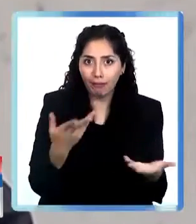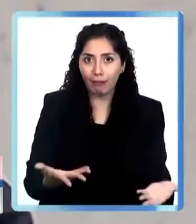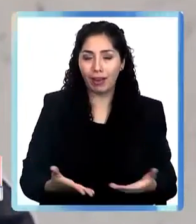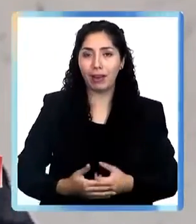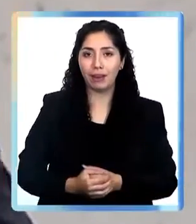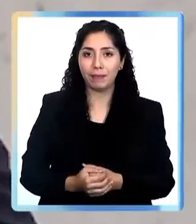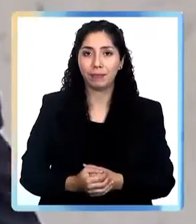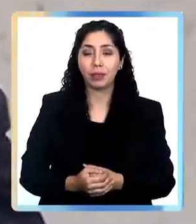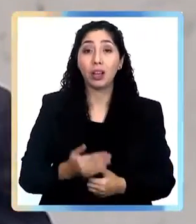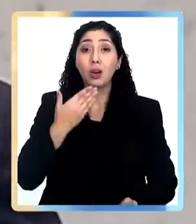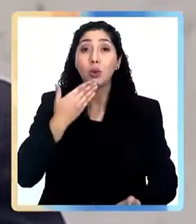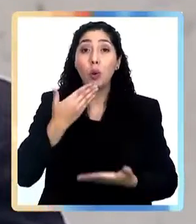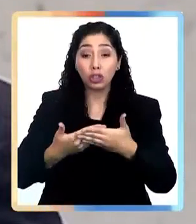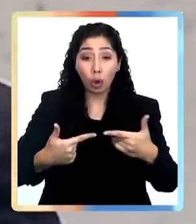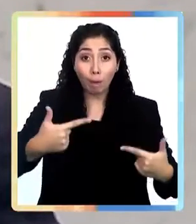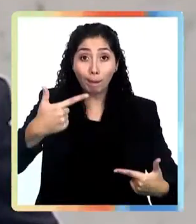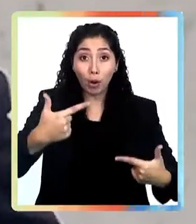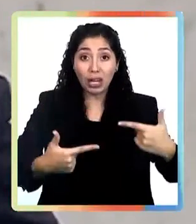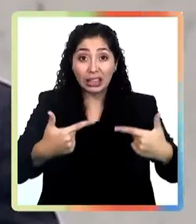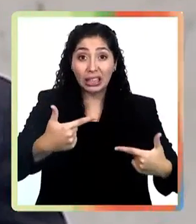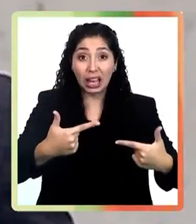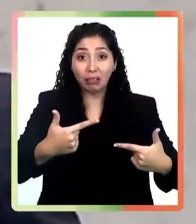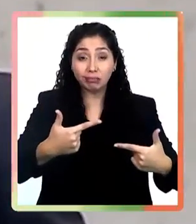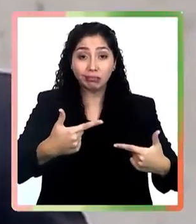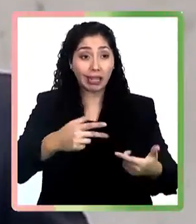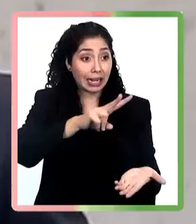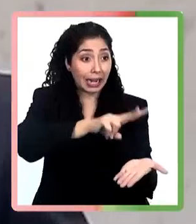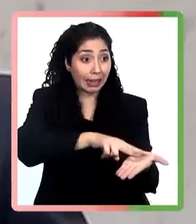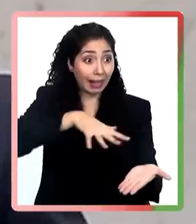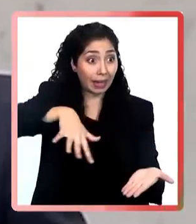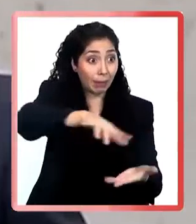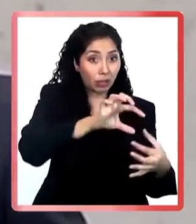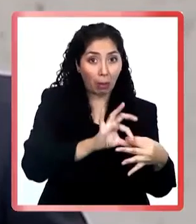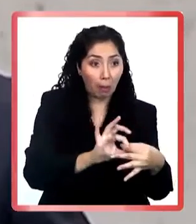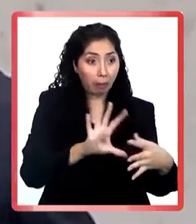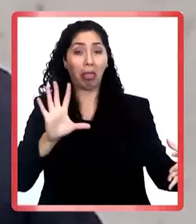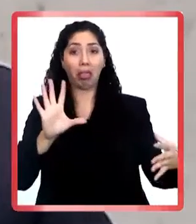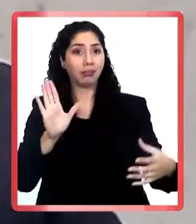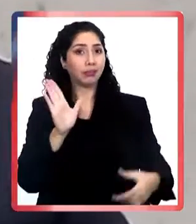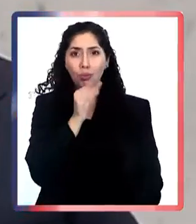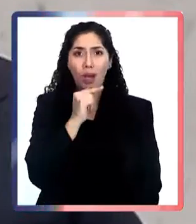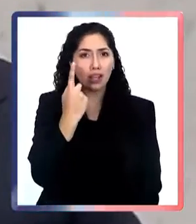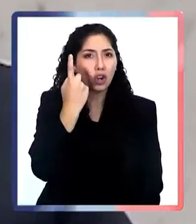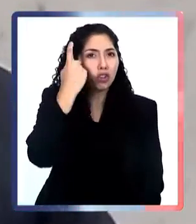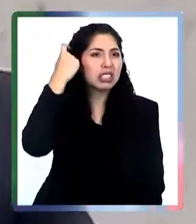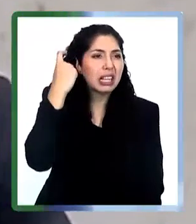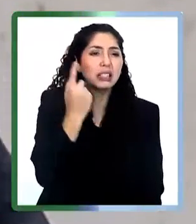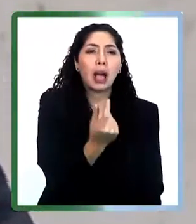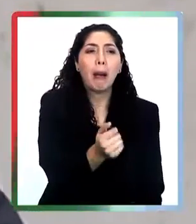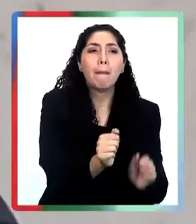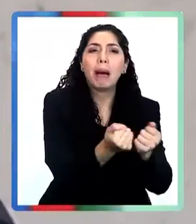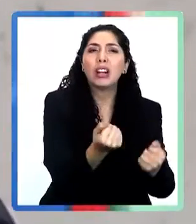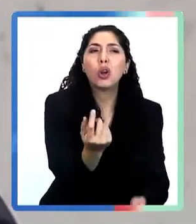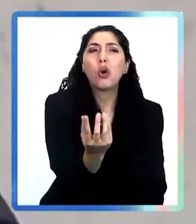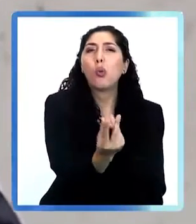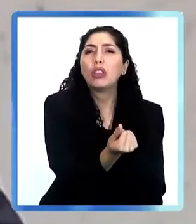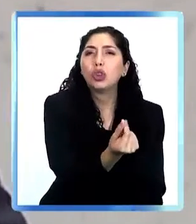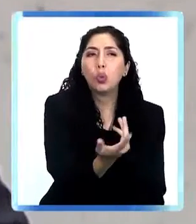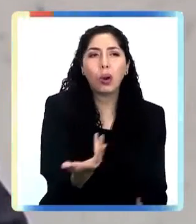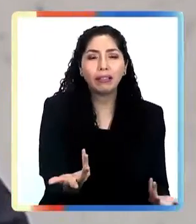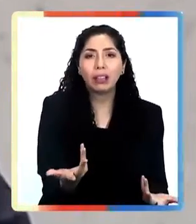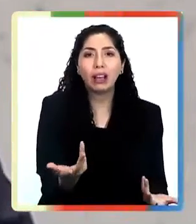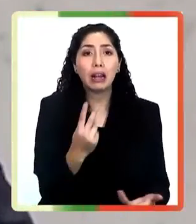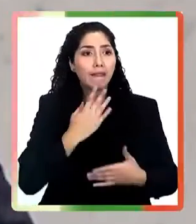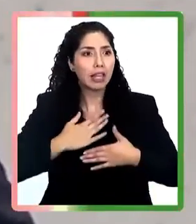porque cuando la política se desconecta de esa realidad cuando no hay conciencia de cuánto cuesta el pan y